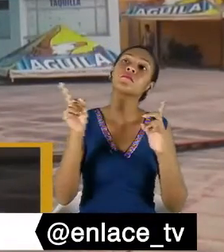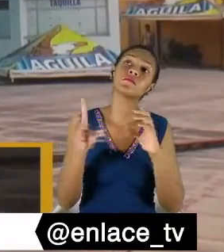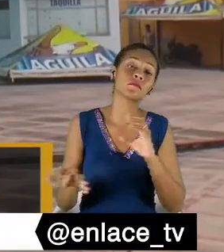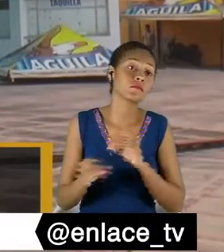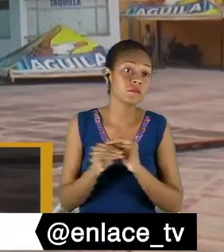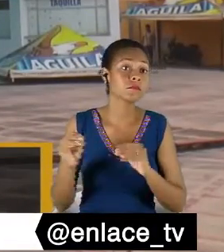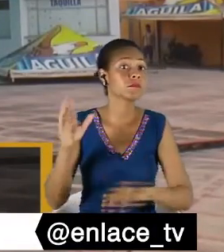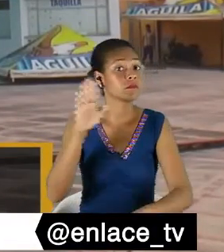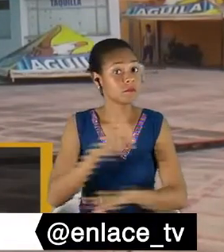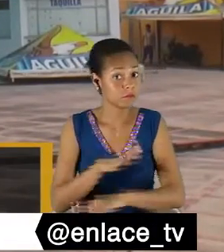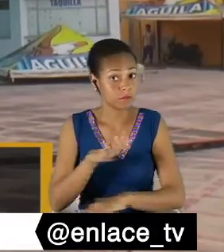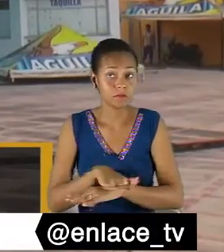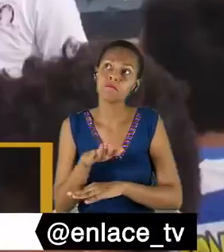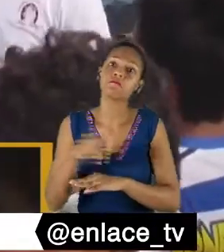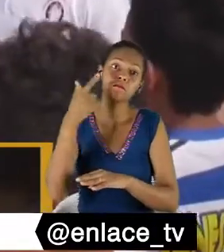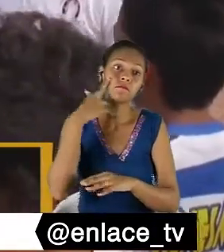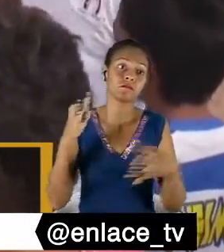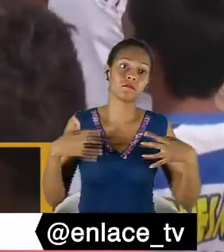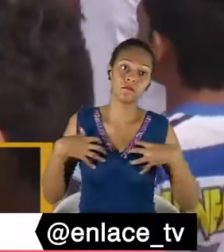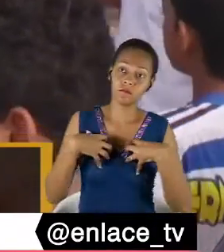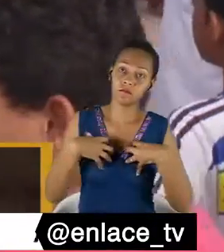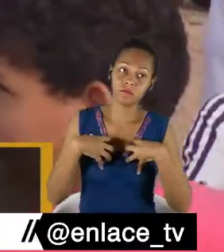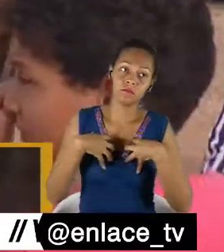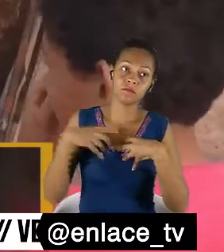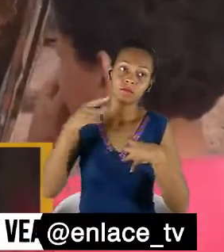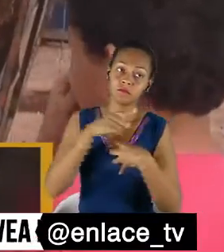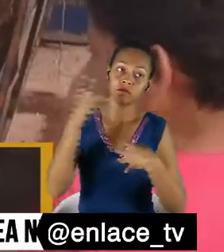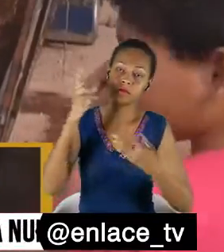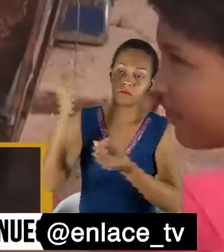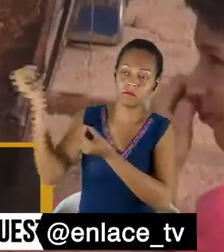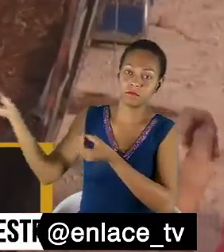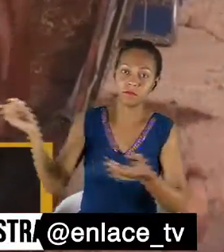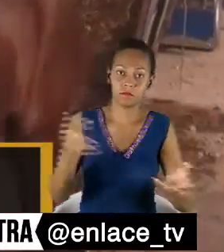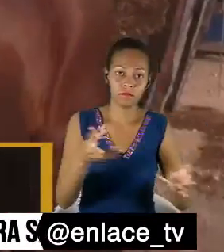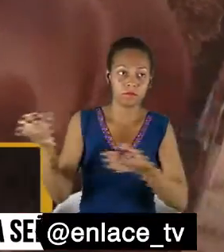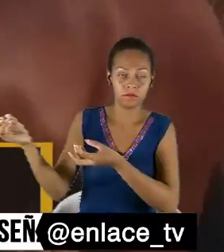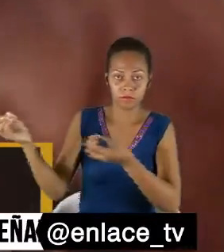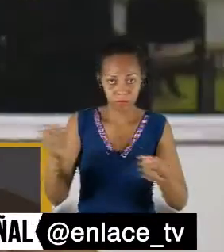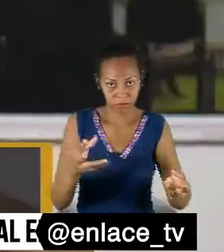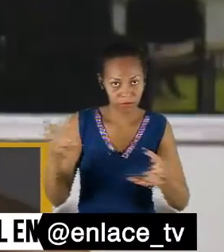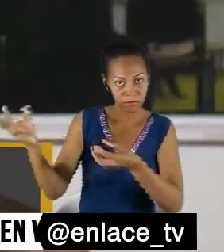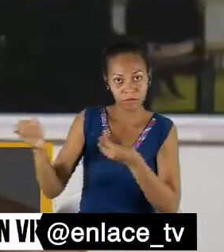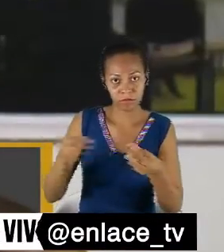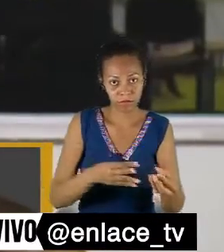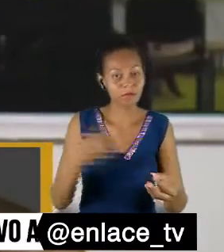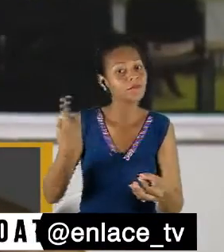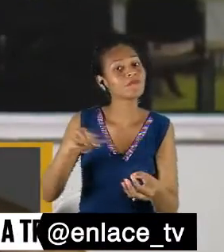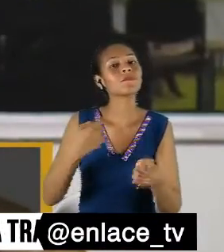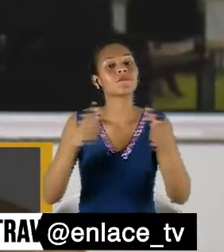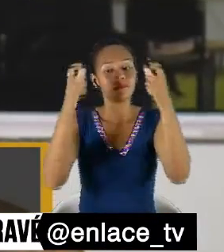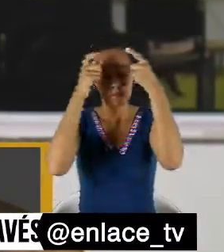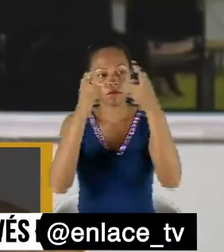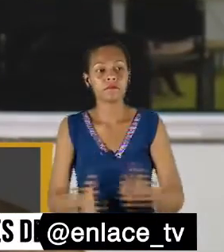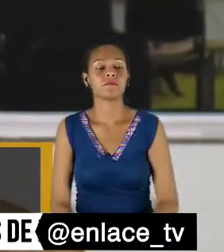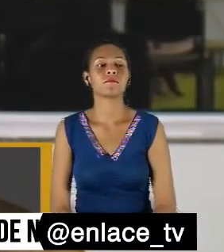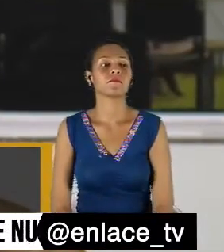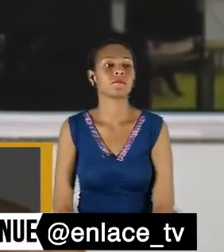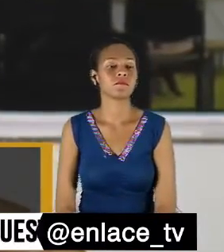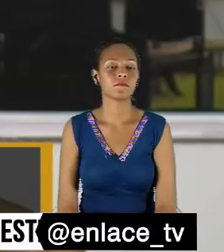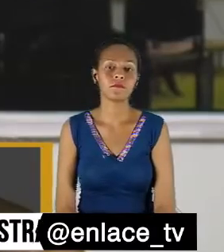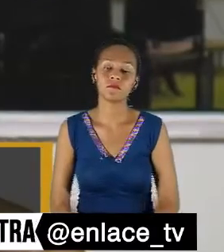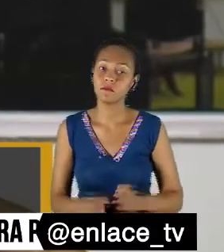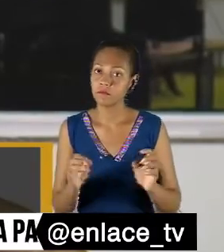tarde de los animales que serán expuestos en la muestra bovina, uno de los eventos más esperados. A partir de mediodía en adelante